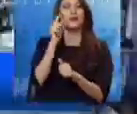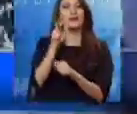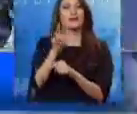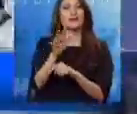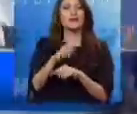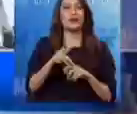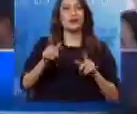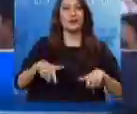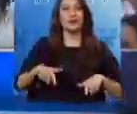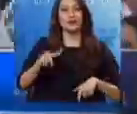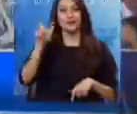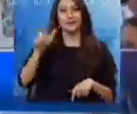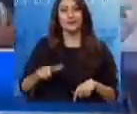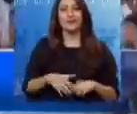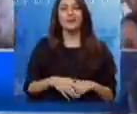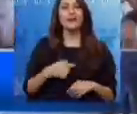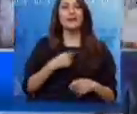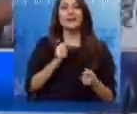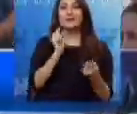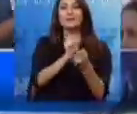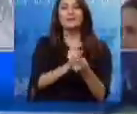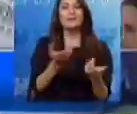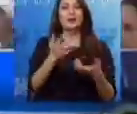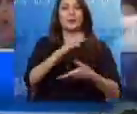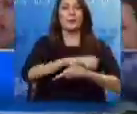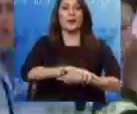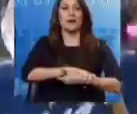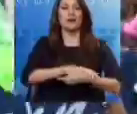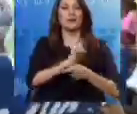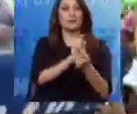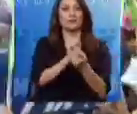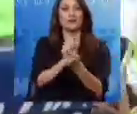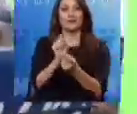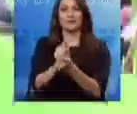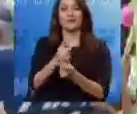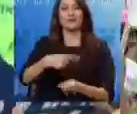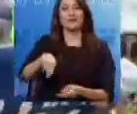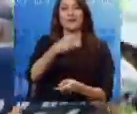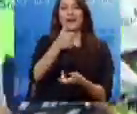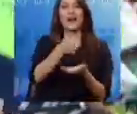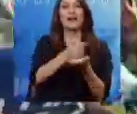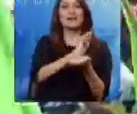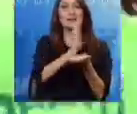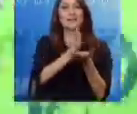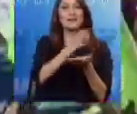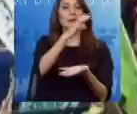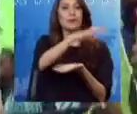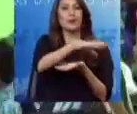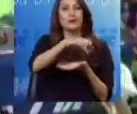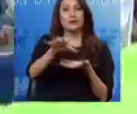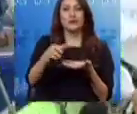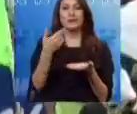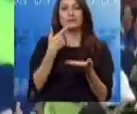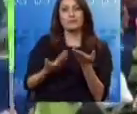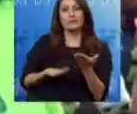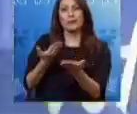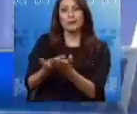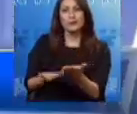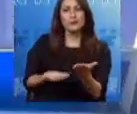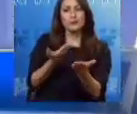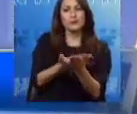La ciudadanía lo esperaba en el malecón de la ciudad, en donde junto a los asambleístas provinciales socializó su plan de